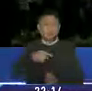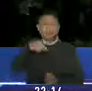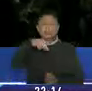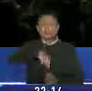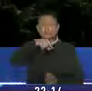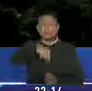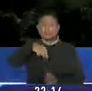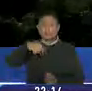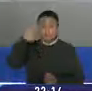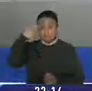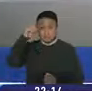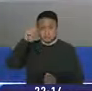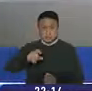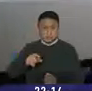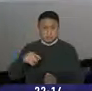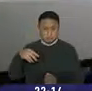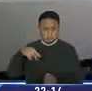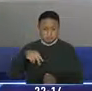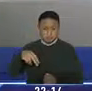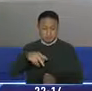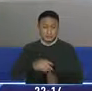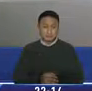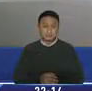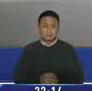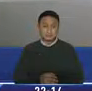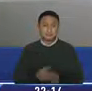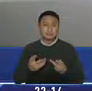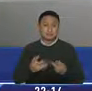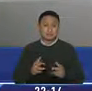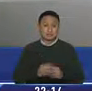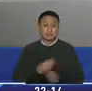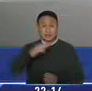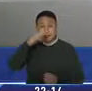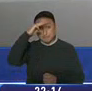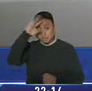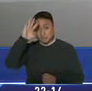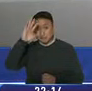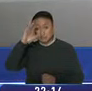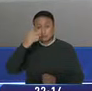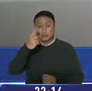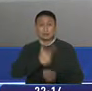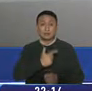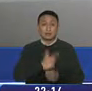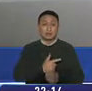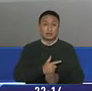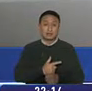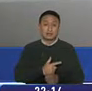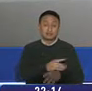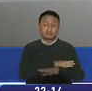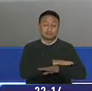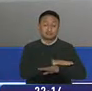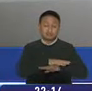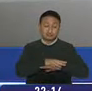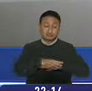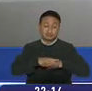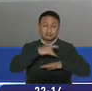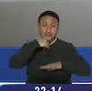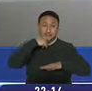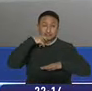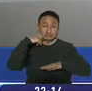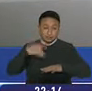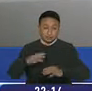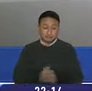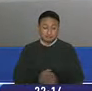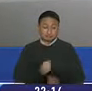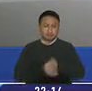de migrantes. Pero también ocurren nacimientos en México, en Guatemala, en el desierto. Ocurren